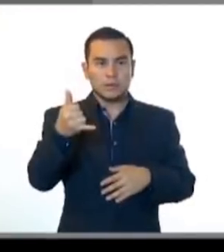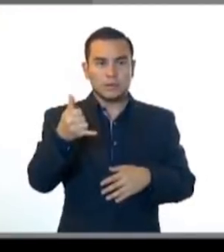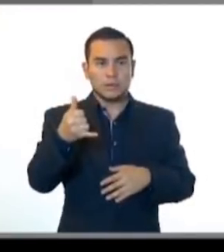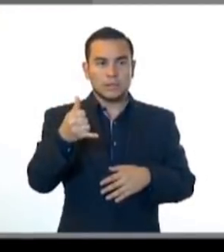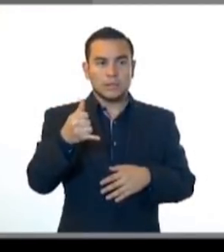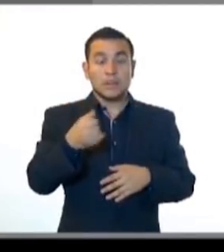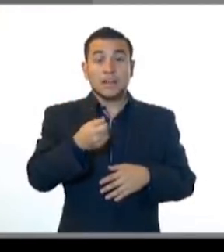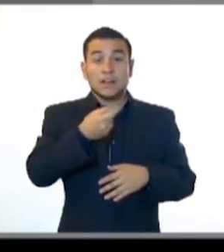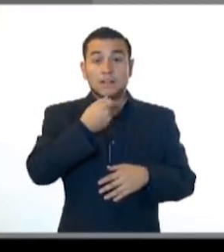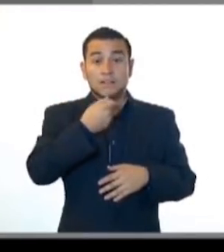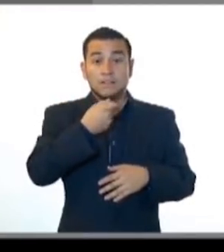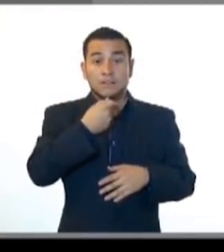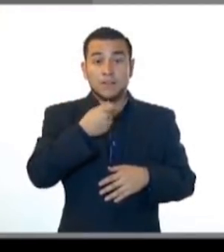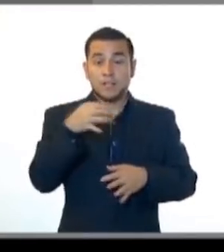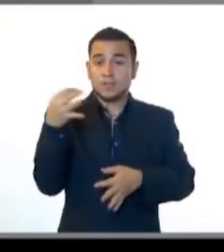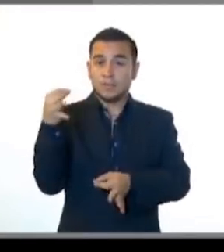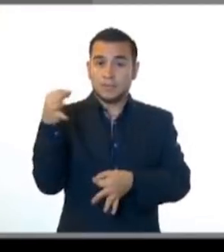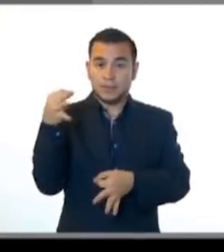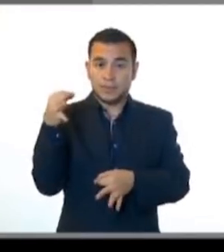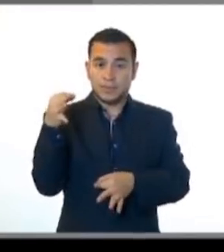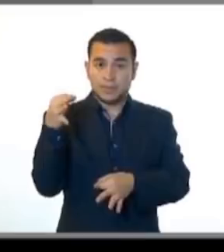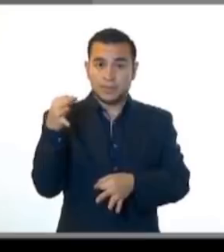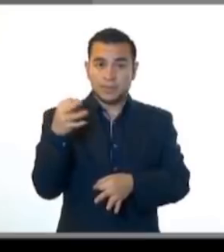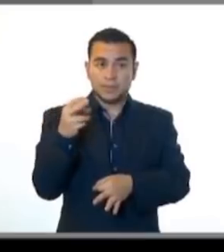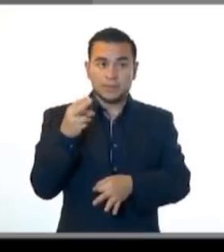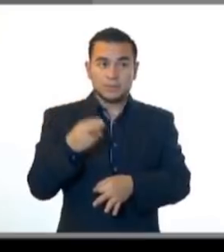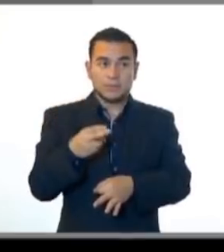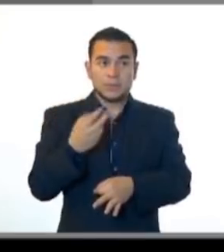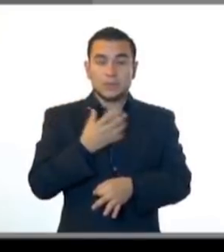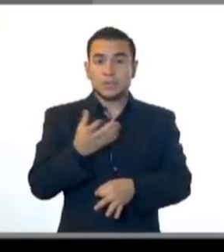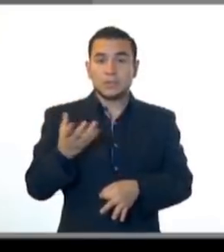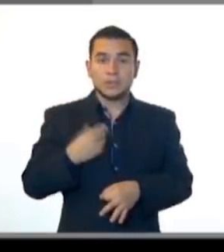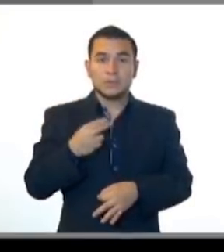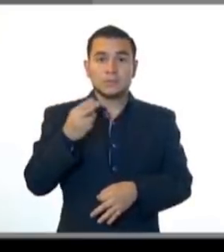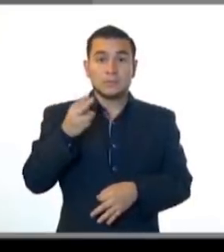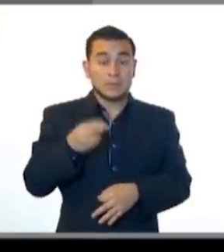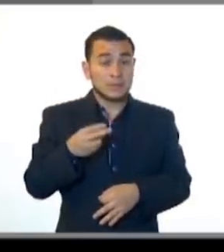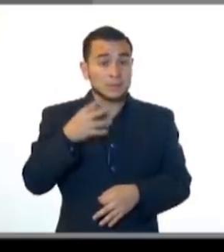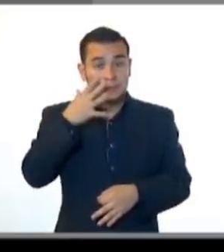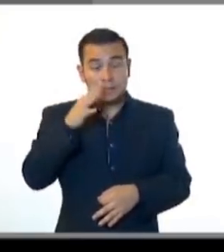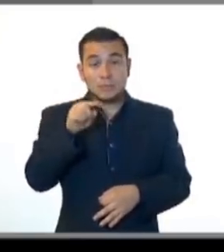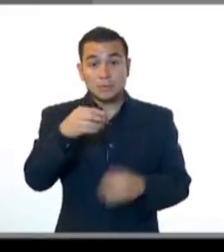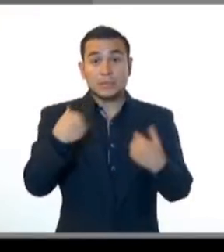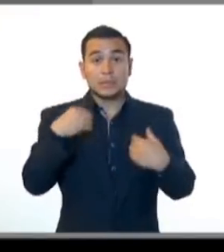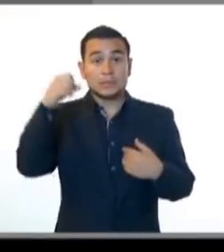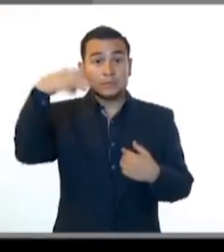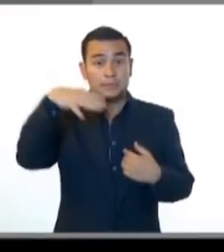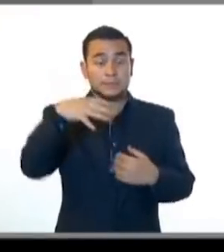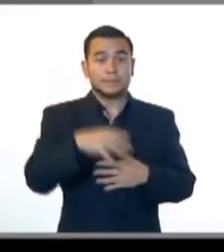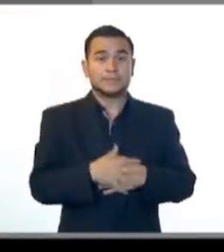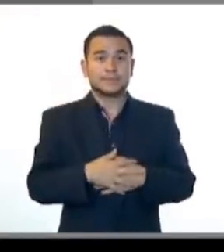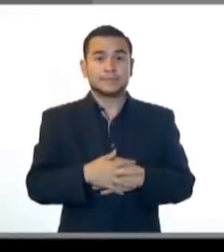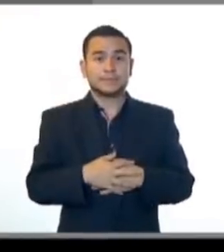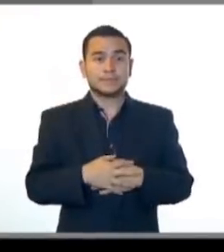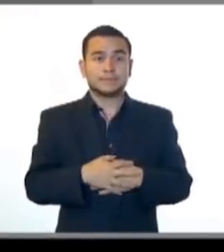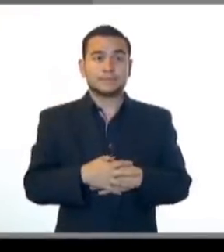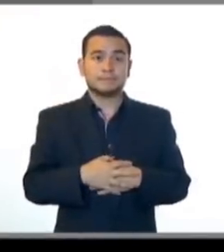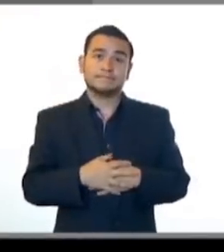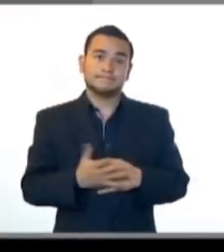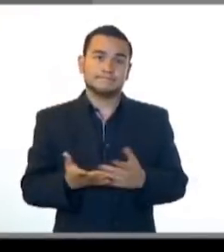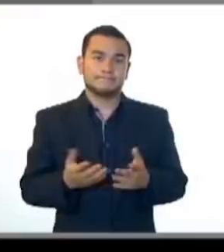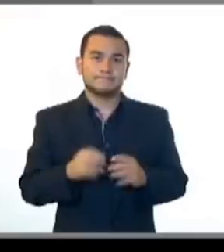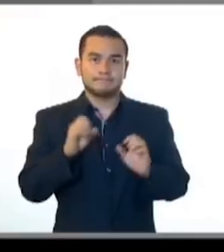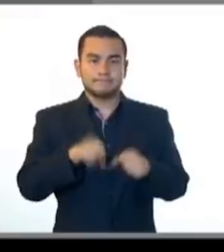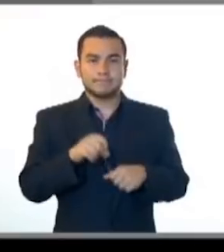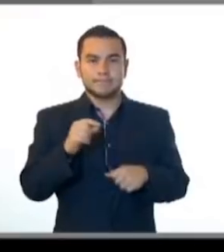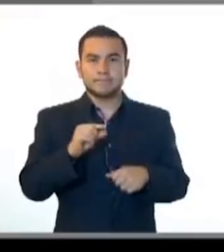ingresa la información que tiene en el recibo de energía eléctrica, como está haciéndolo vía internet, asumimos que tiene energía eléctrica, y si no, pues puede